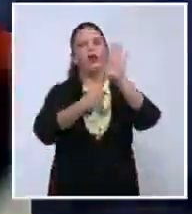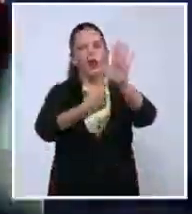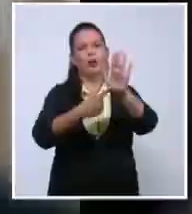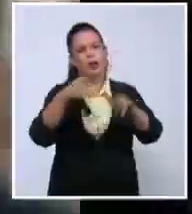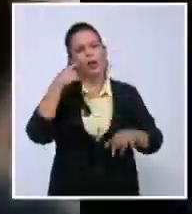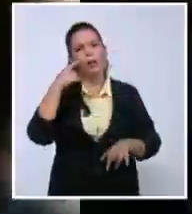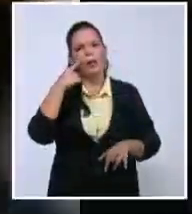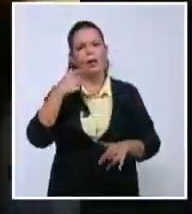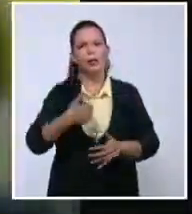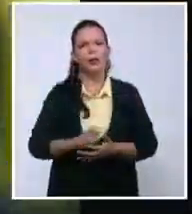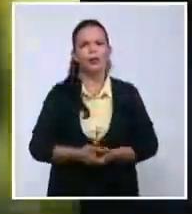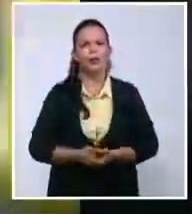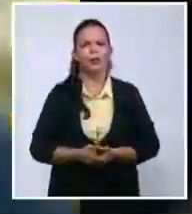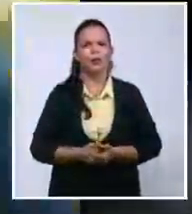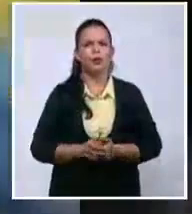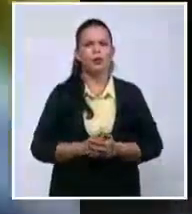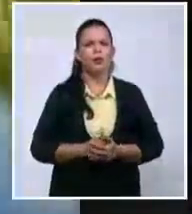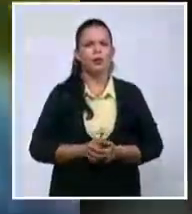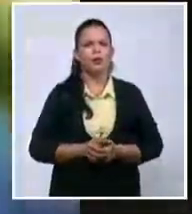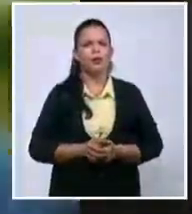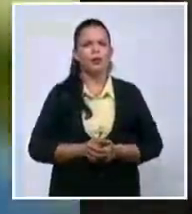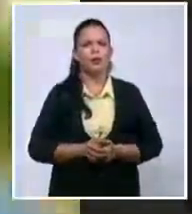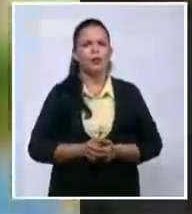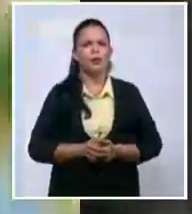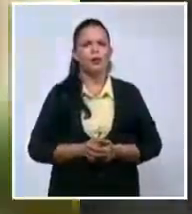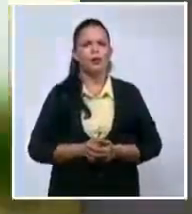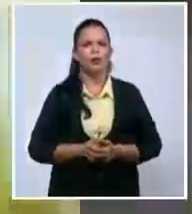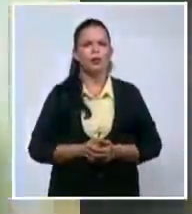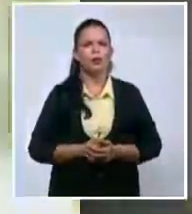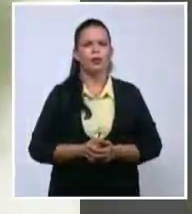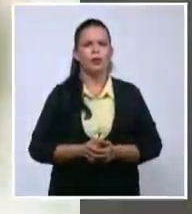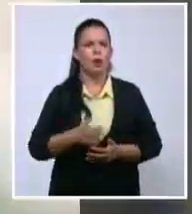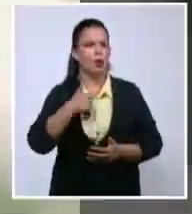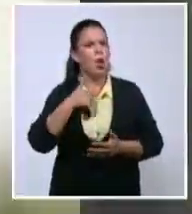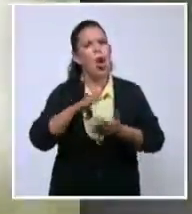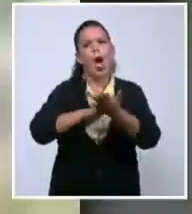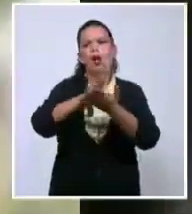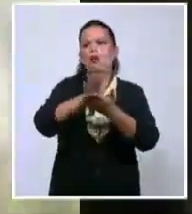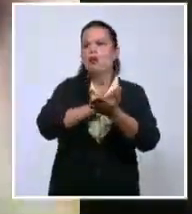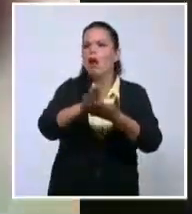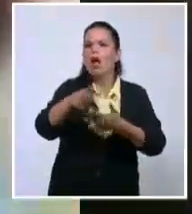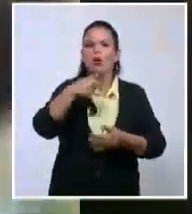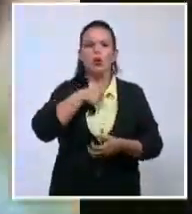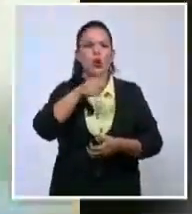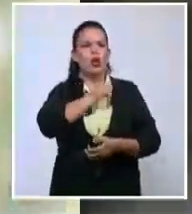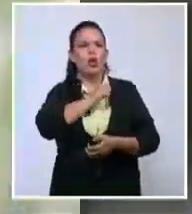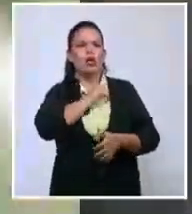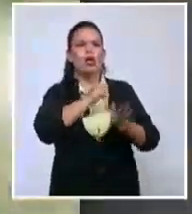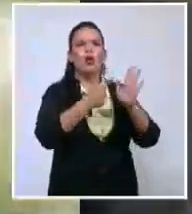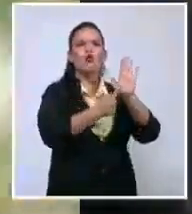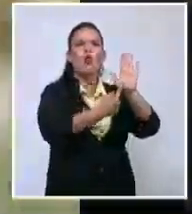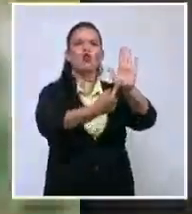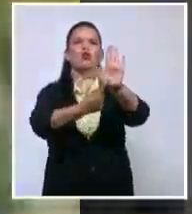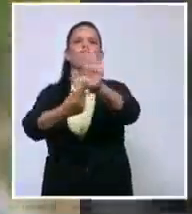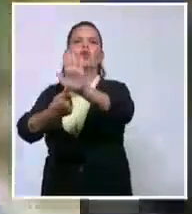ver. Lo que quiero es mostrarle cómo está La Habana, cómo me meto La Habana hoy. La tranquilidad que se respira.